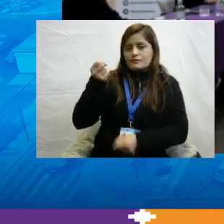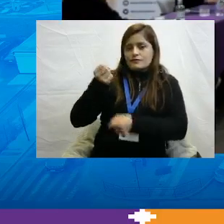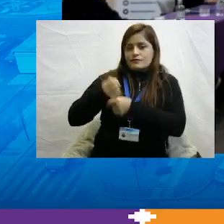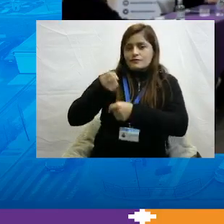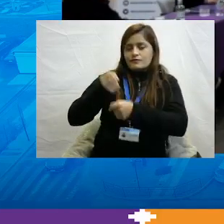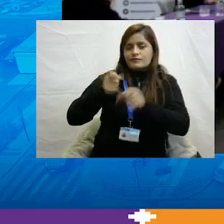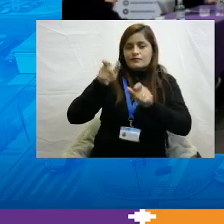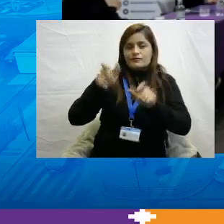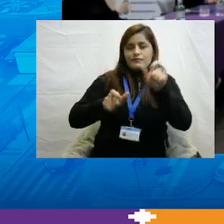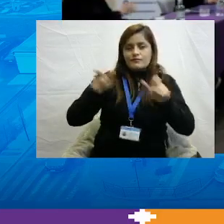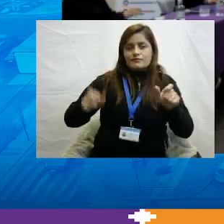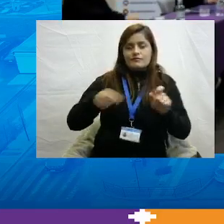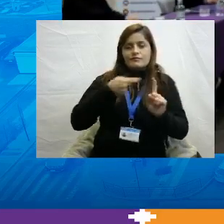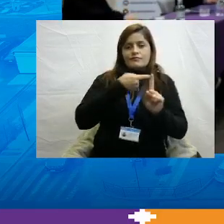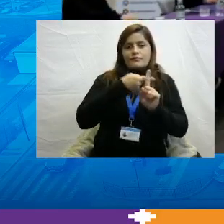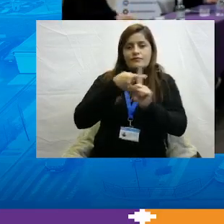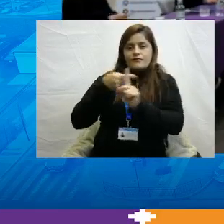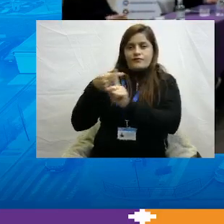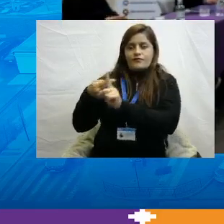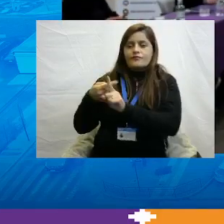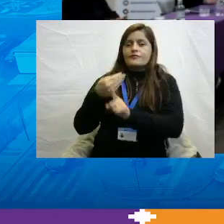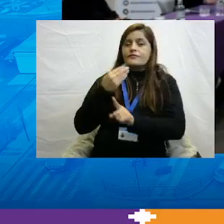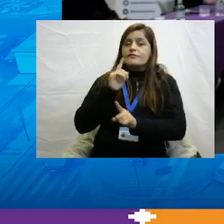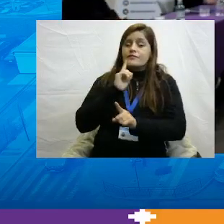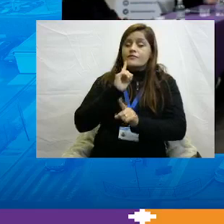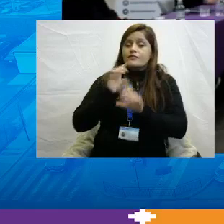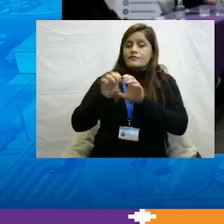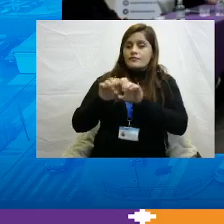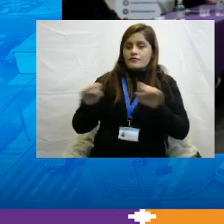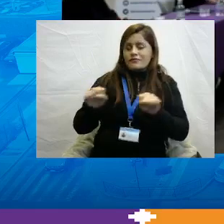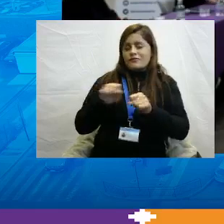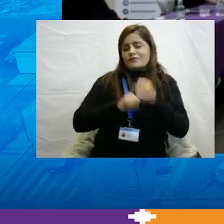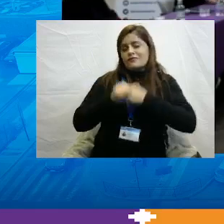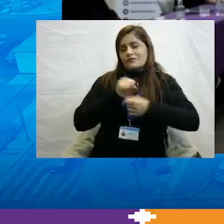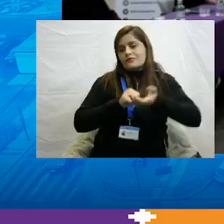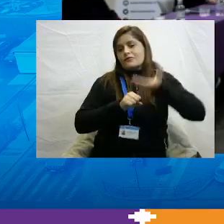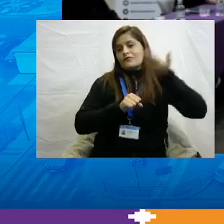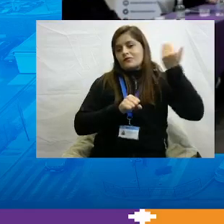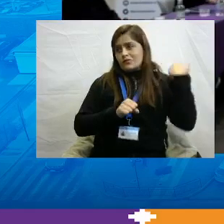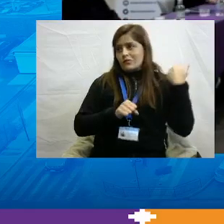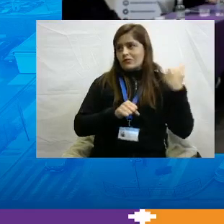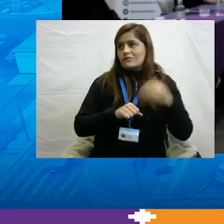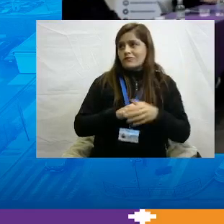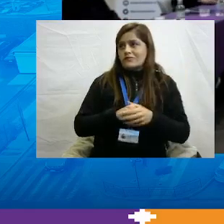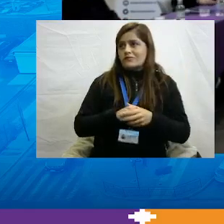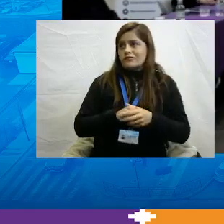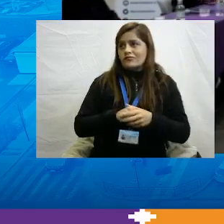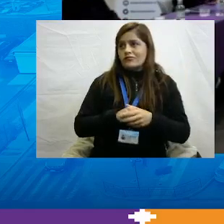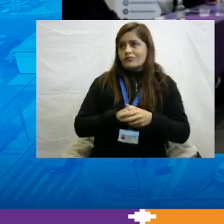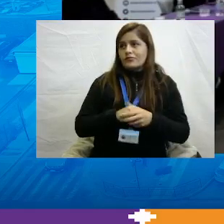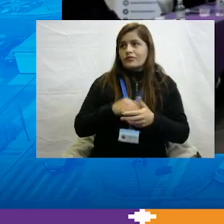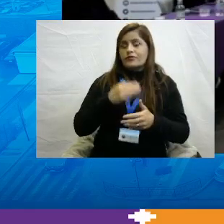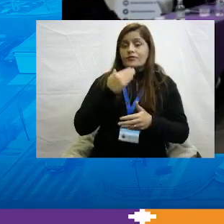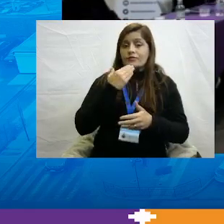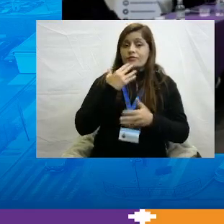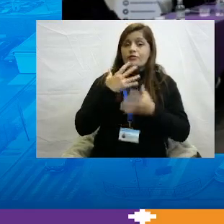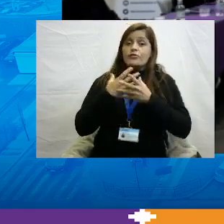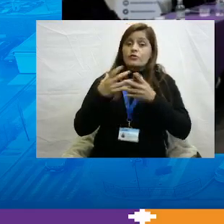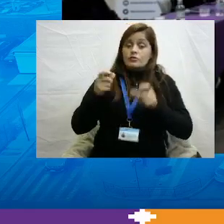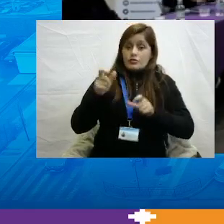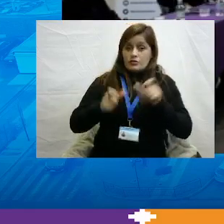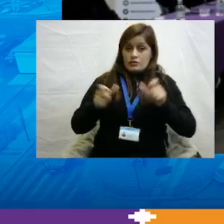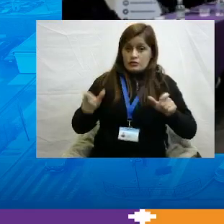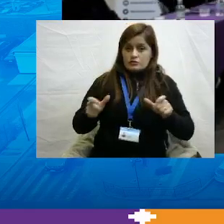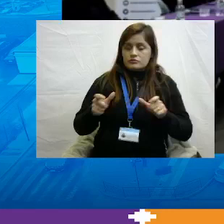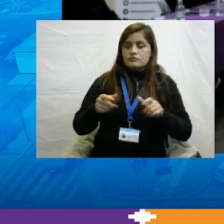gente del cementerio, haciendo recuerdos también de aquellos años difíciles del PEN y el POP, ¿cierto? Que mucha gente entró también a trabajar en el municipio. Yo